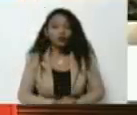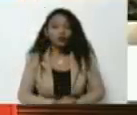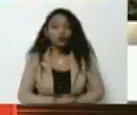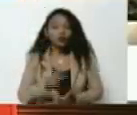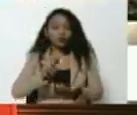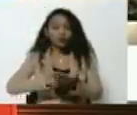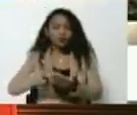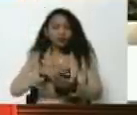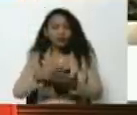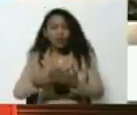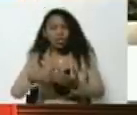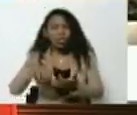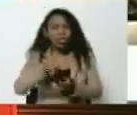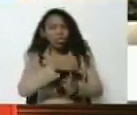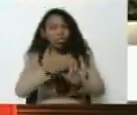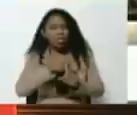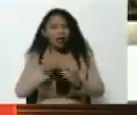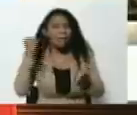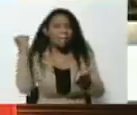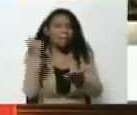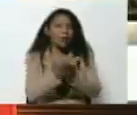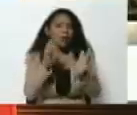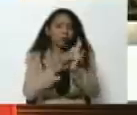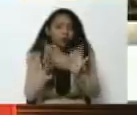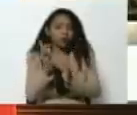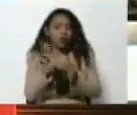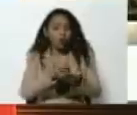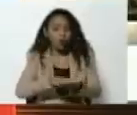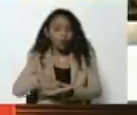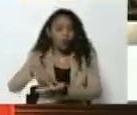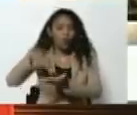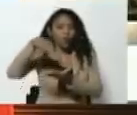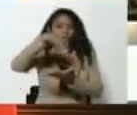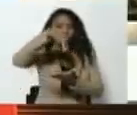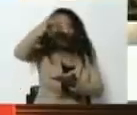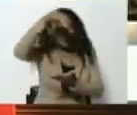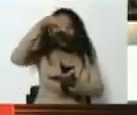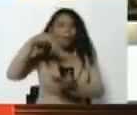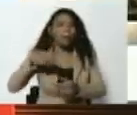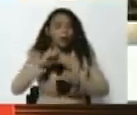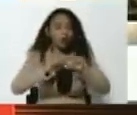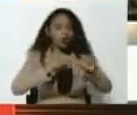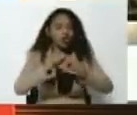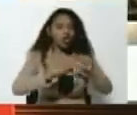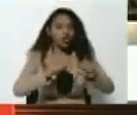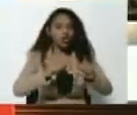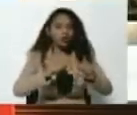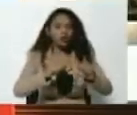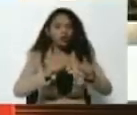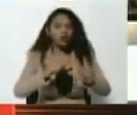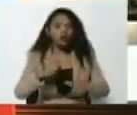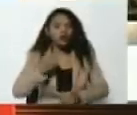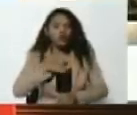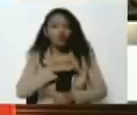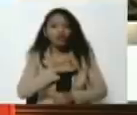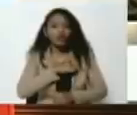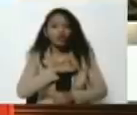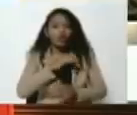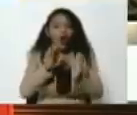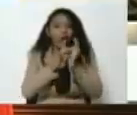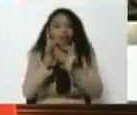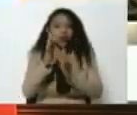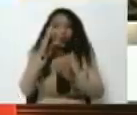torturado, asesinado y resucitado para los siglos de los siglos, nuestro Señor, el